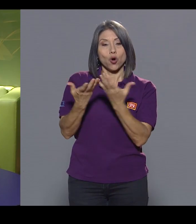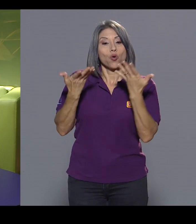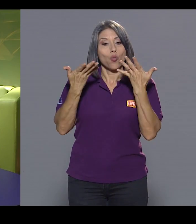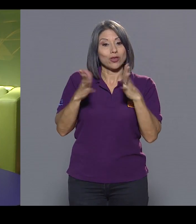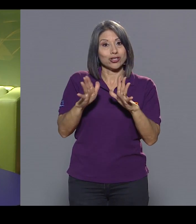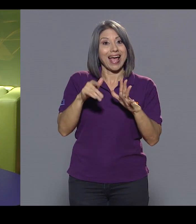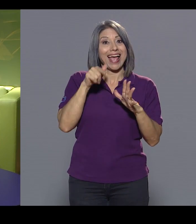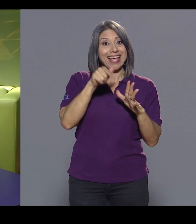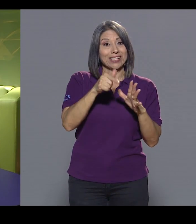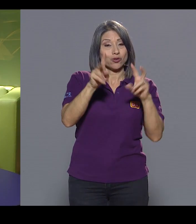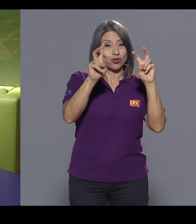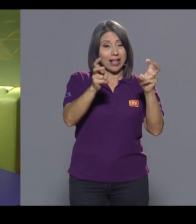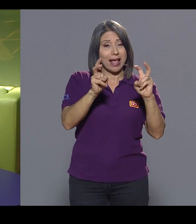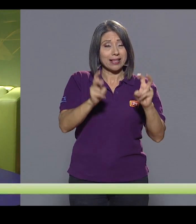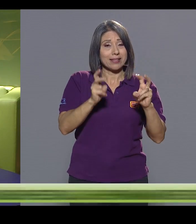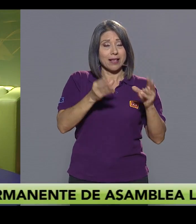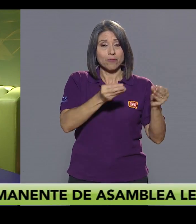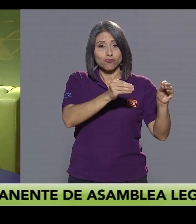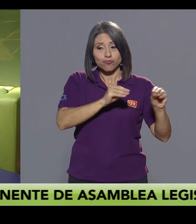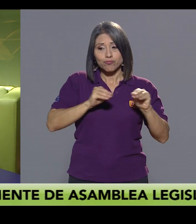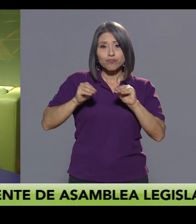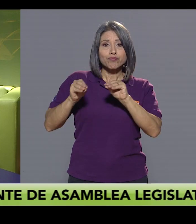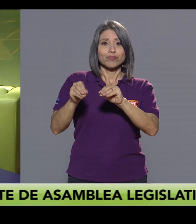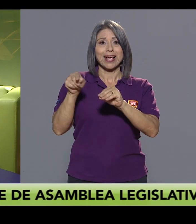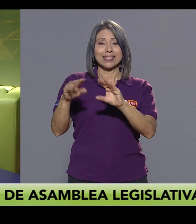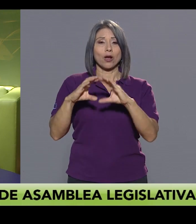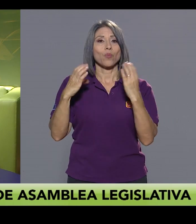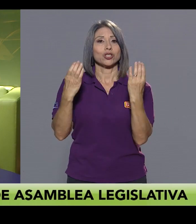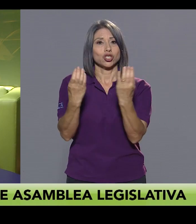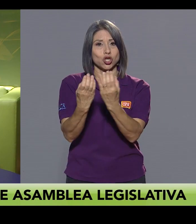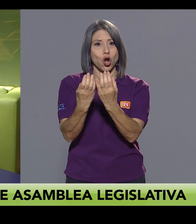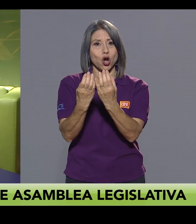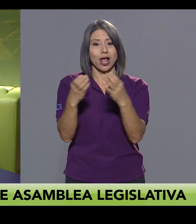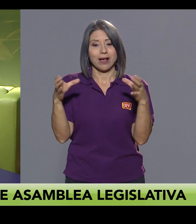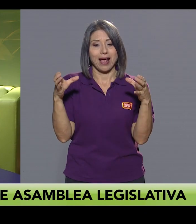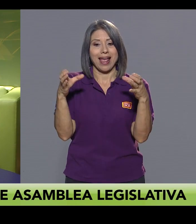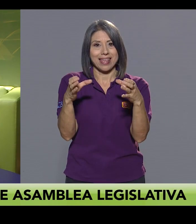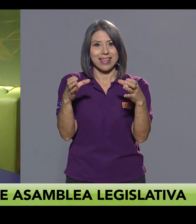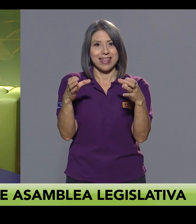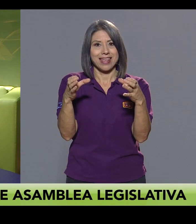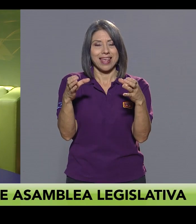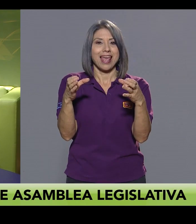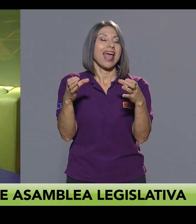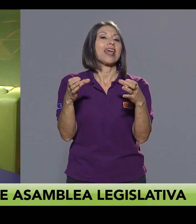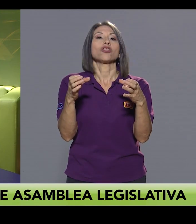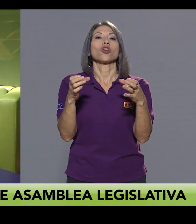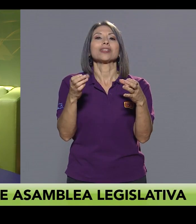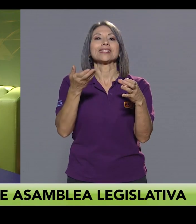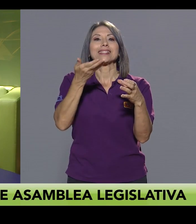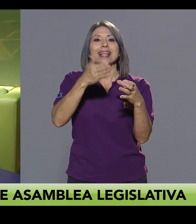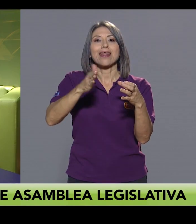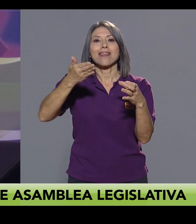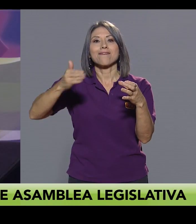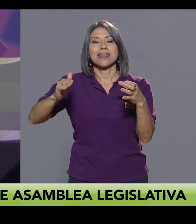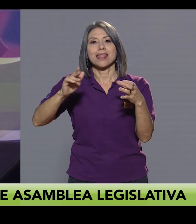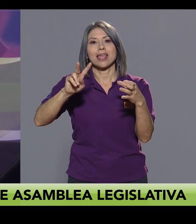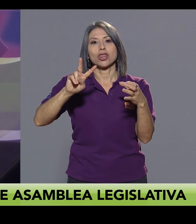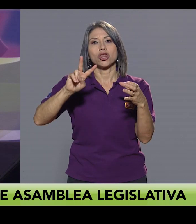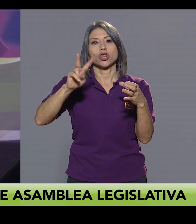que se trasladan esos asuntos, nos dividimos los proyectos en 2